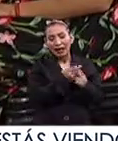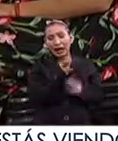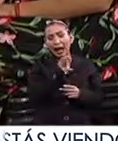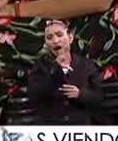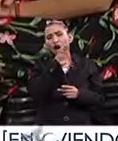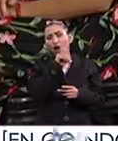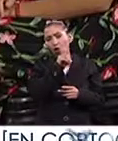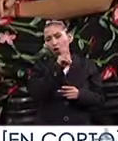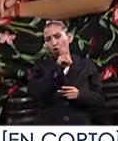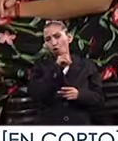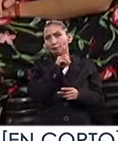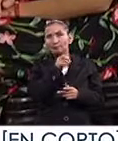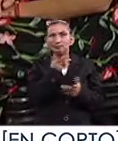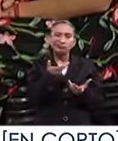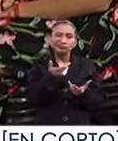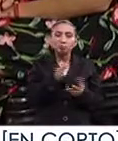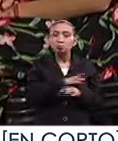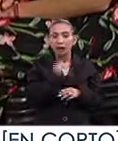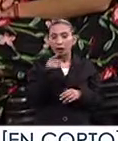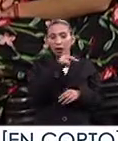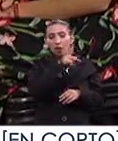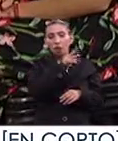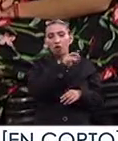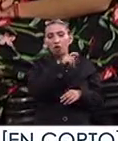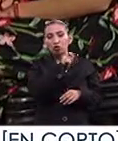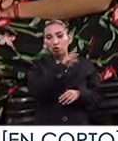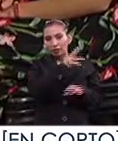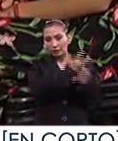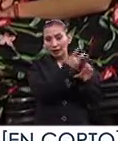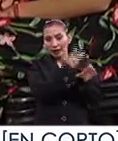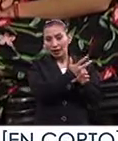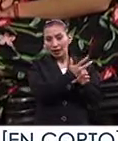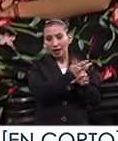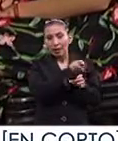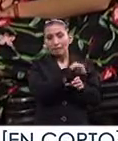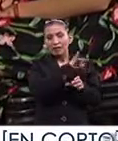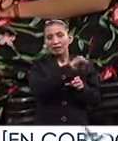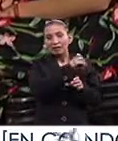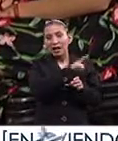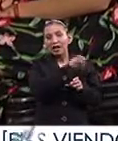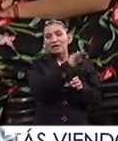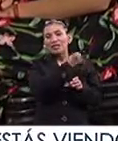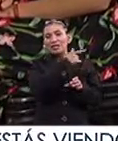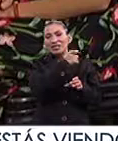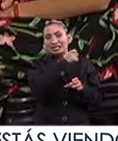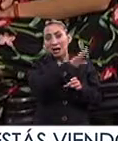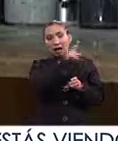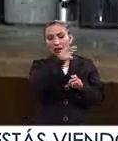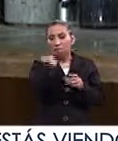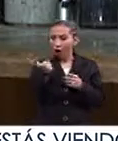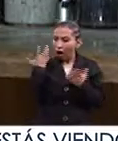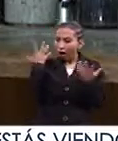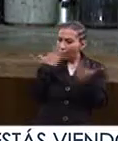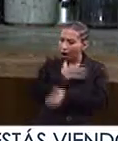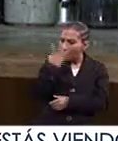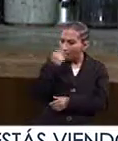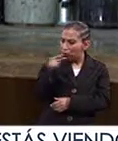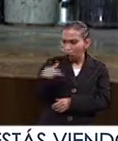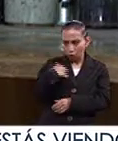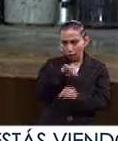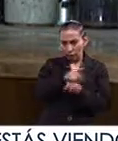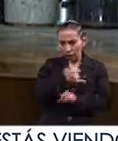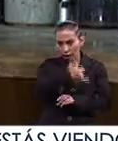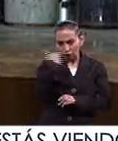fue por un productor norteamericano, Michael Fitzgerald, que quedó muy impresionado con el personaje. Entonces, un día me